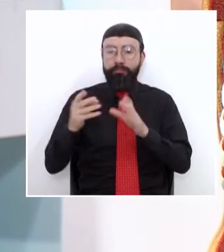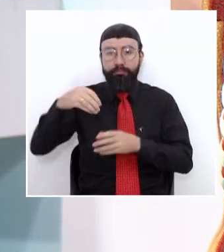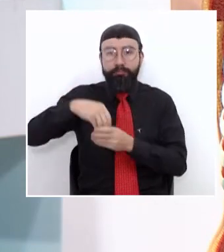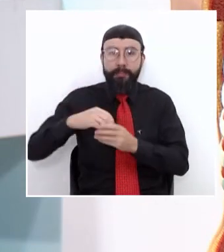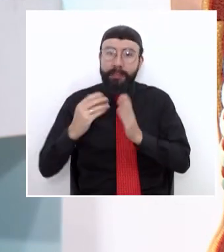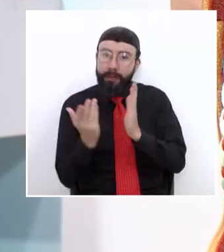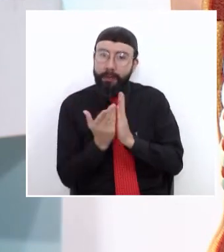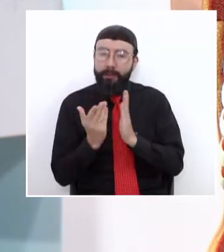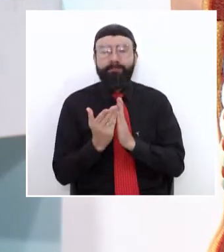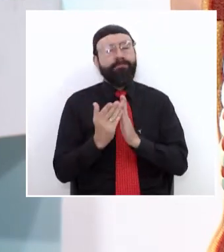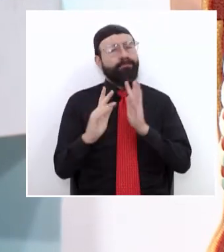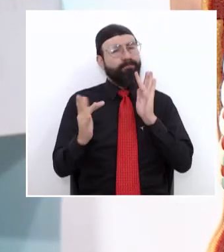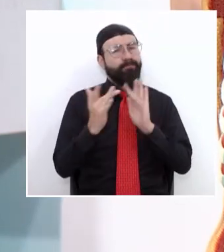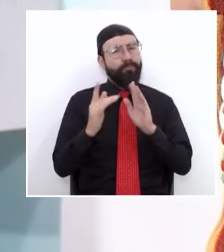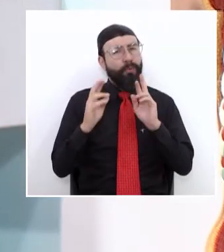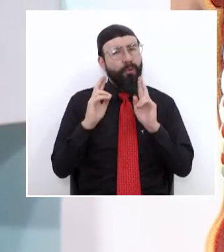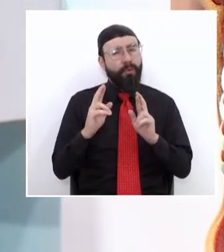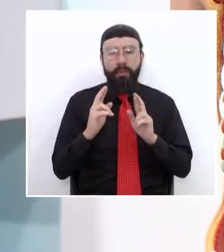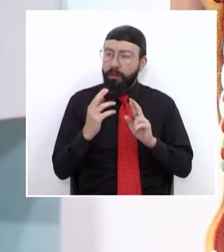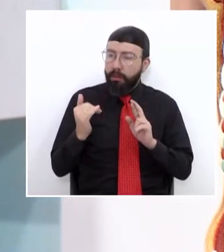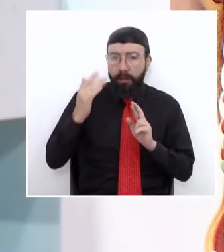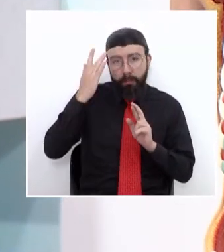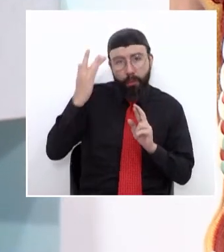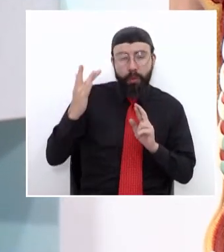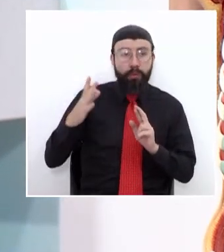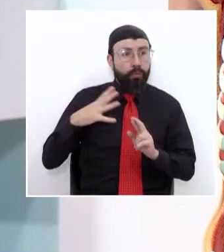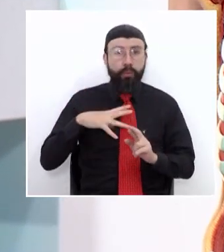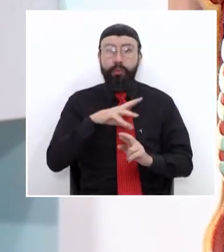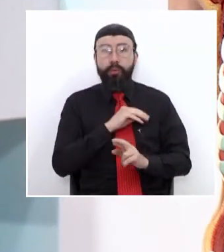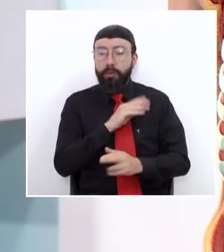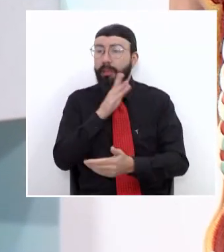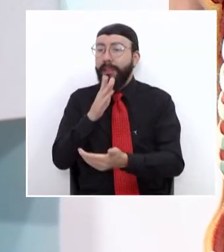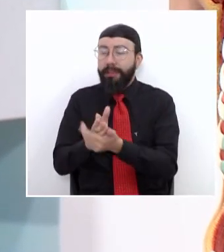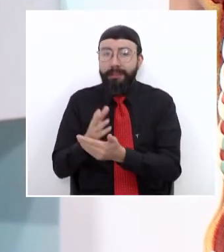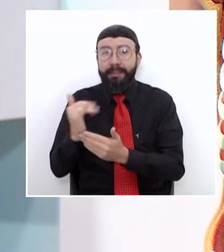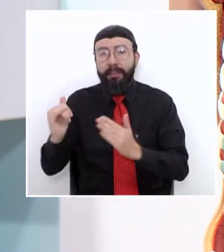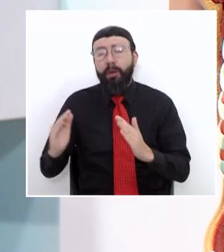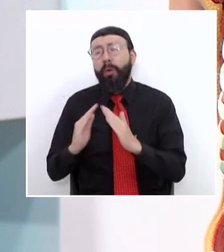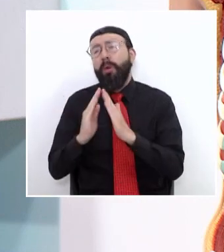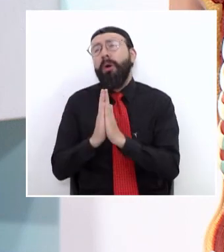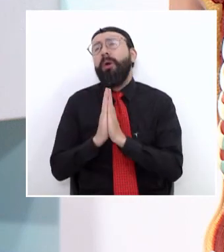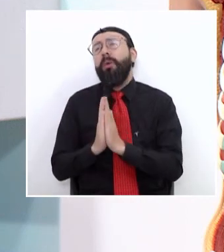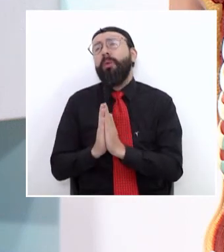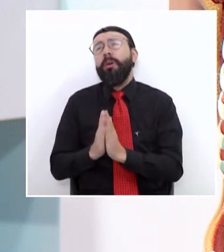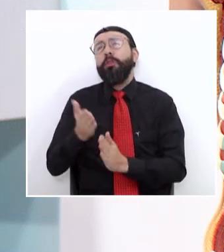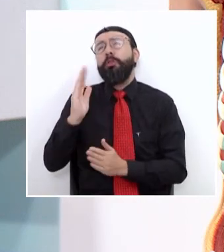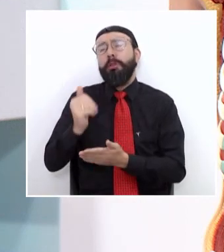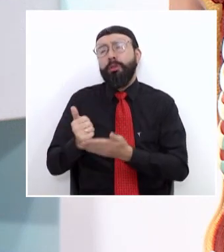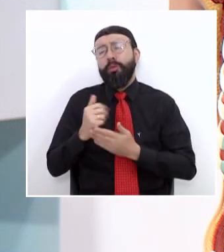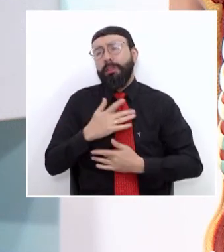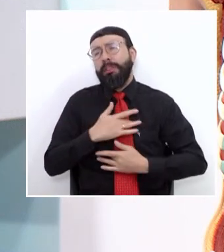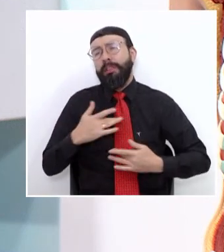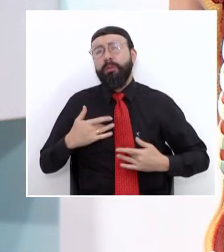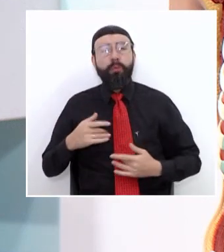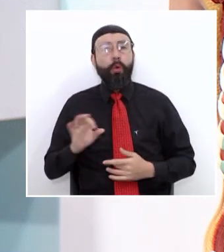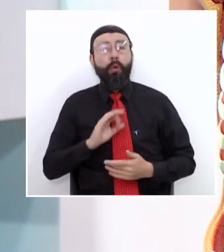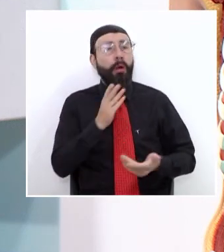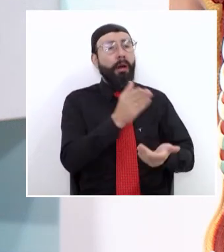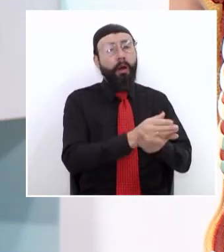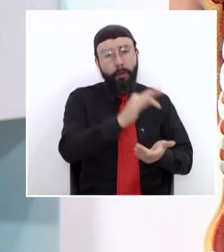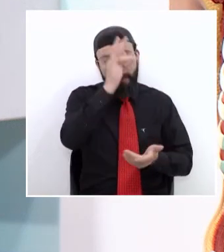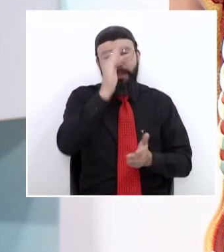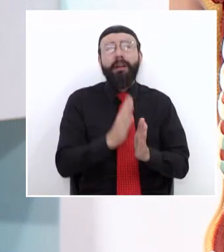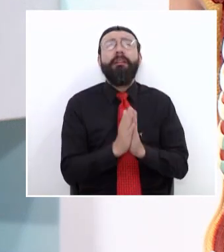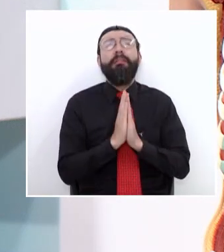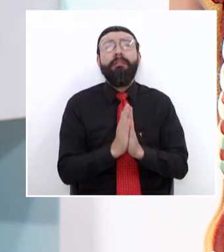porque finalmente todos terminamos en la iglesia pidiendo por salud. Terminamos en un hospital rezando por salud,